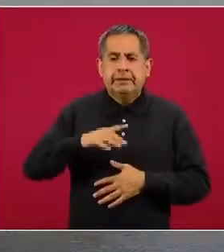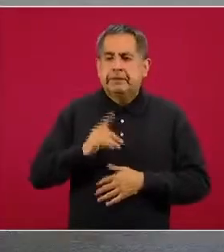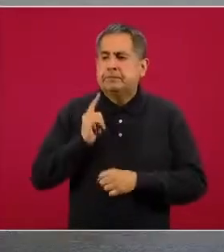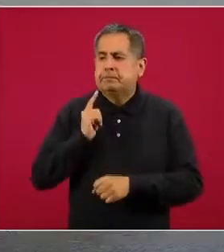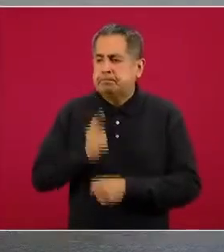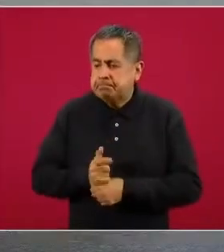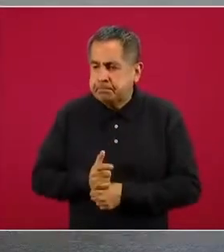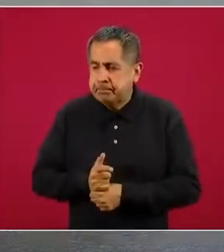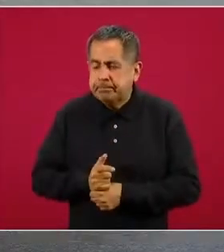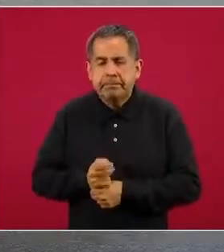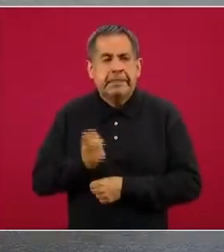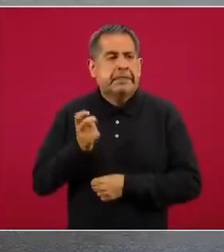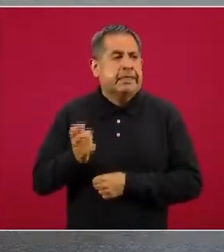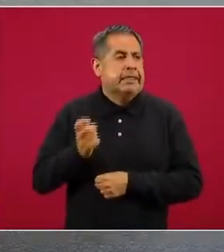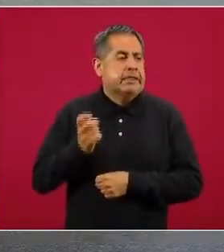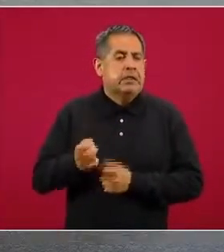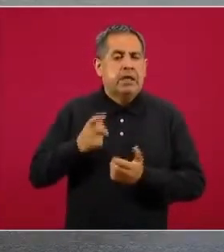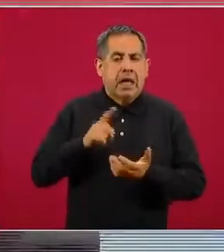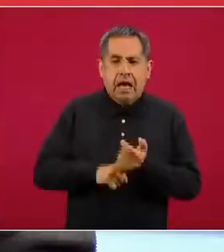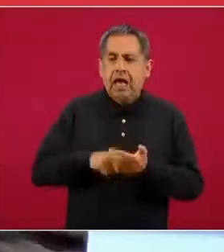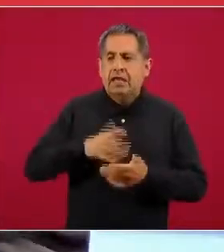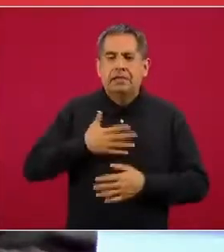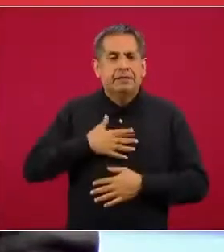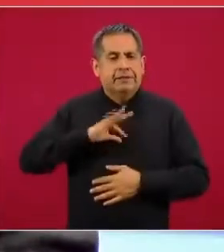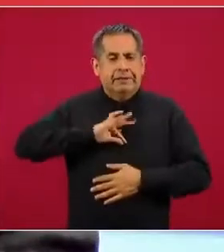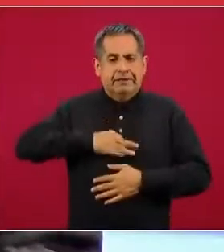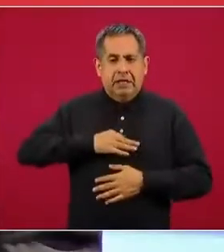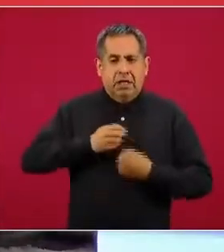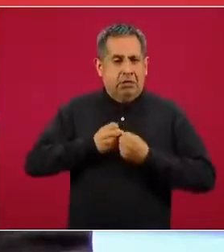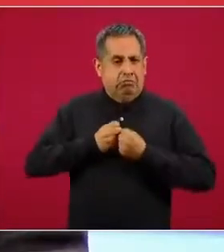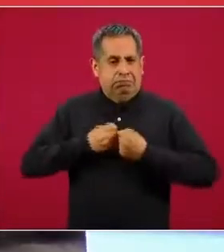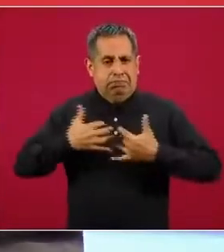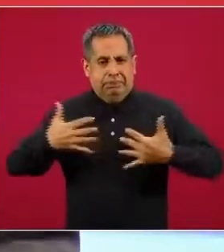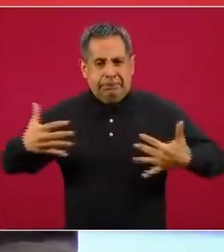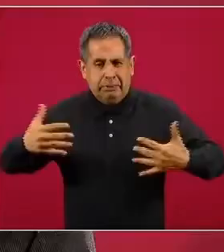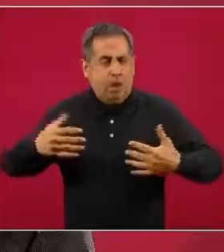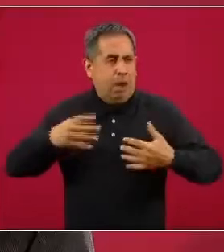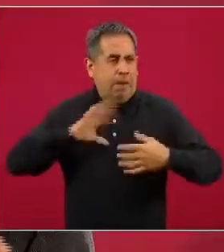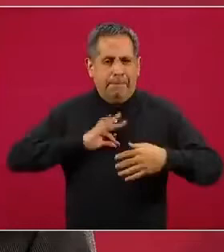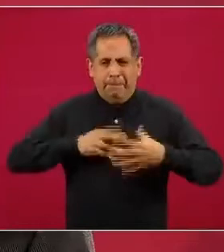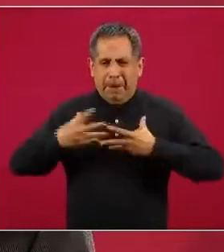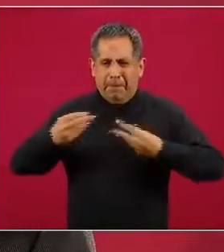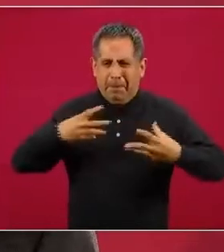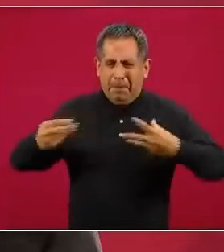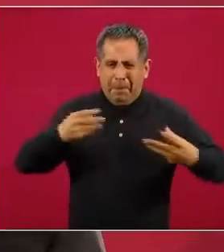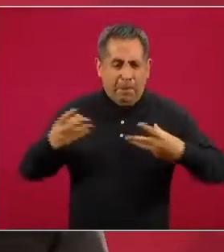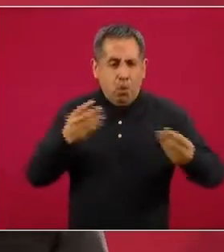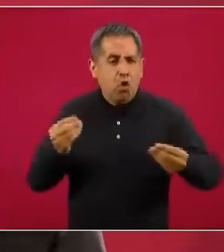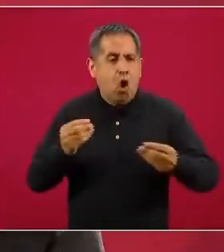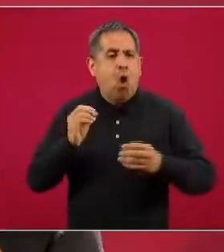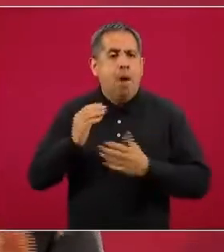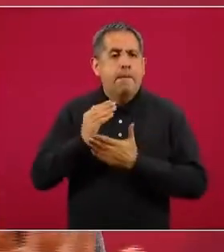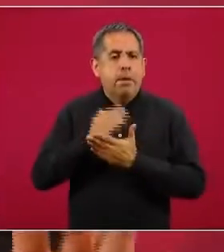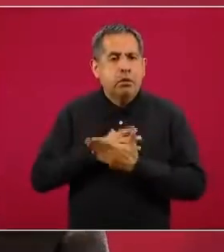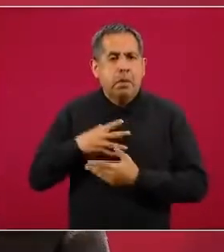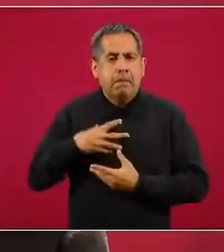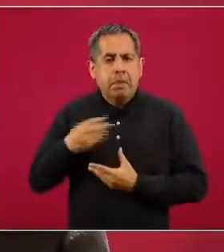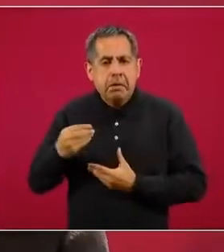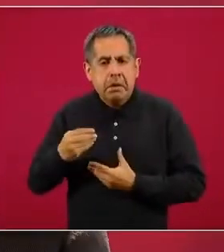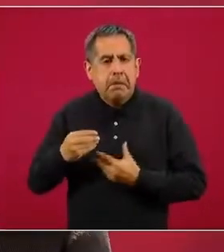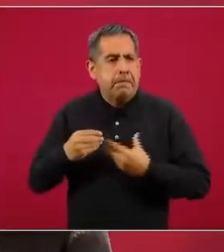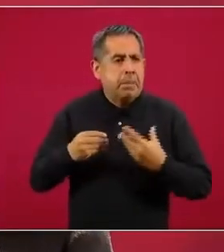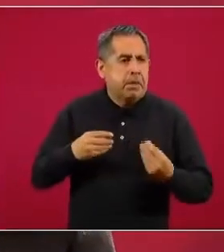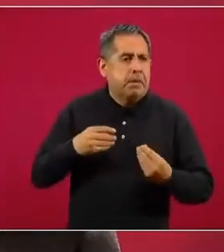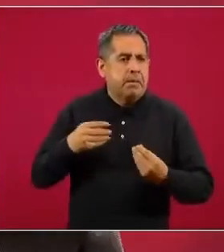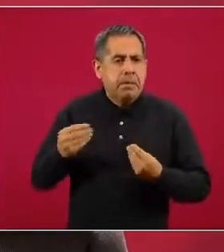determinan mayormente si existe transmisión intensa o existe transmisión reducida. Uno es el número